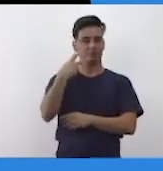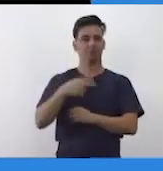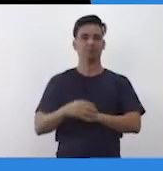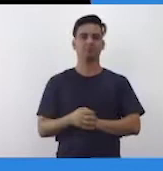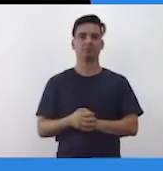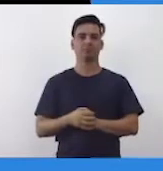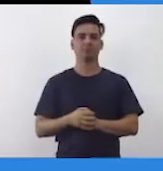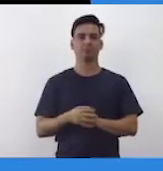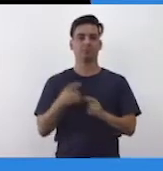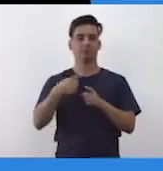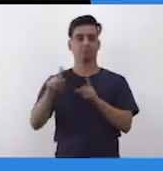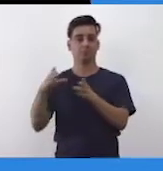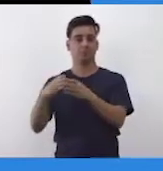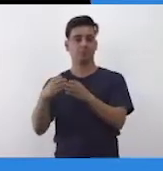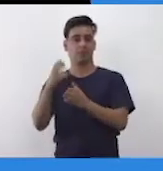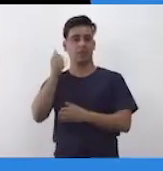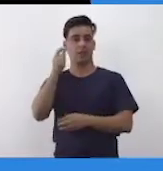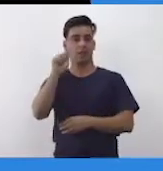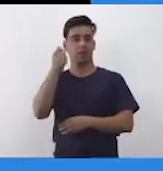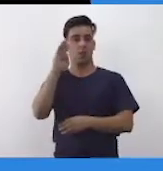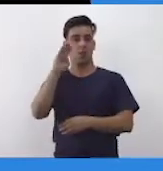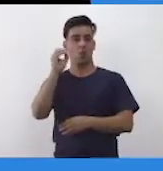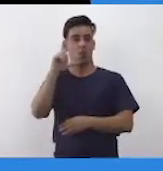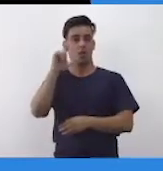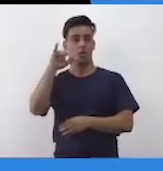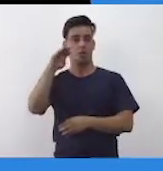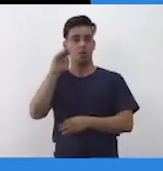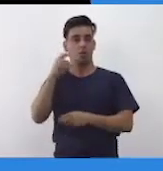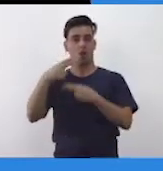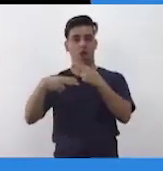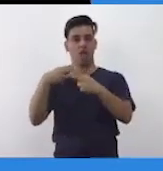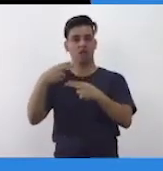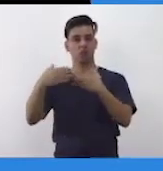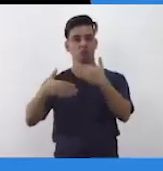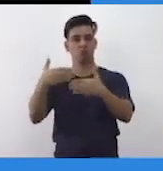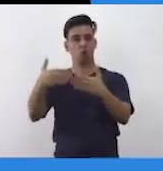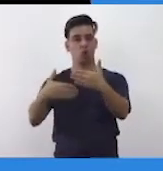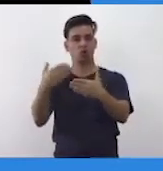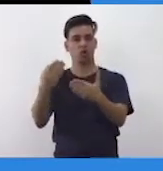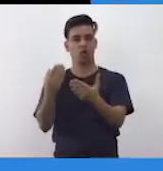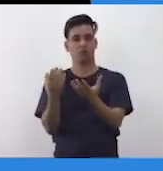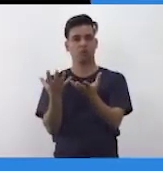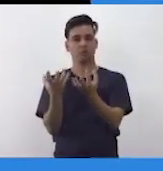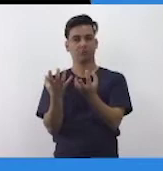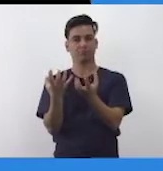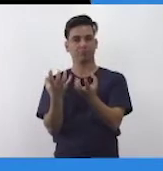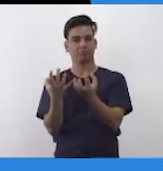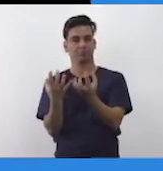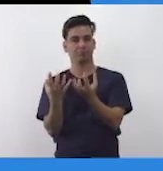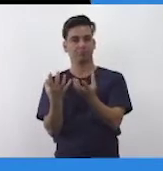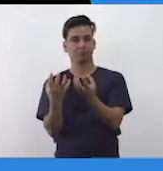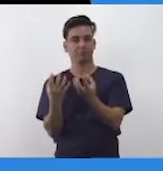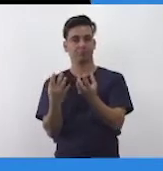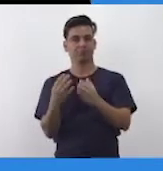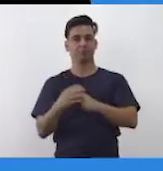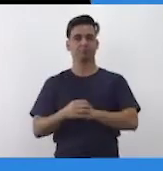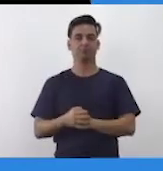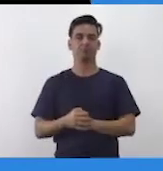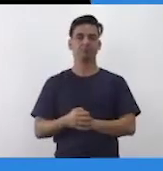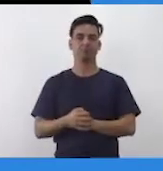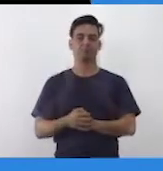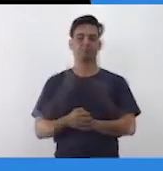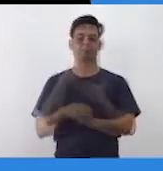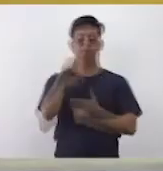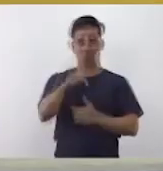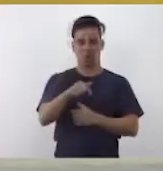fue abordado en la clase anterior, y la respiración aerobia, que es uno de los objetivos de nuestra clase